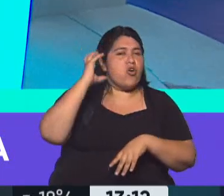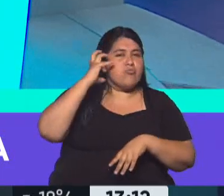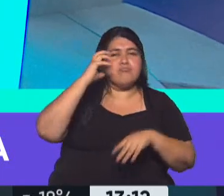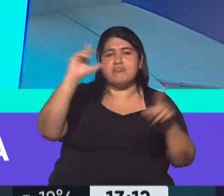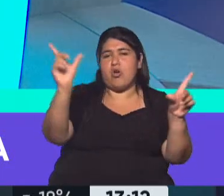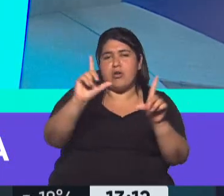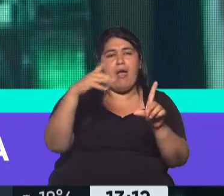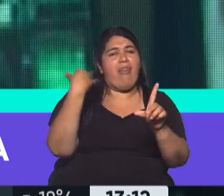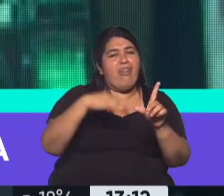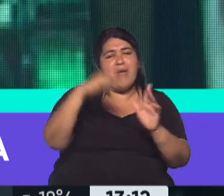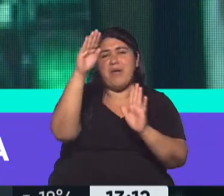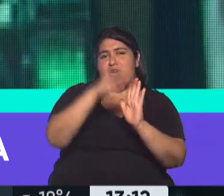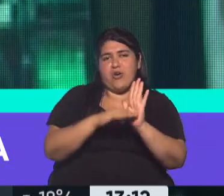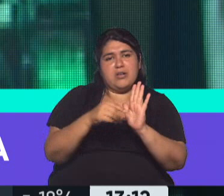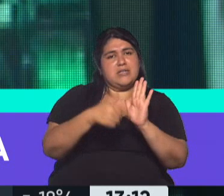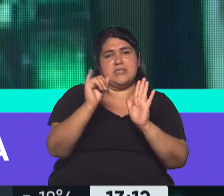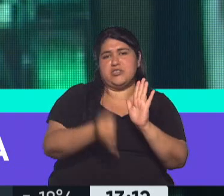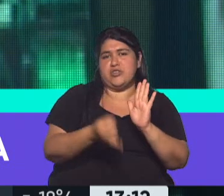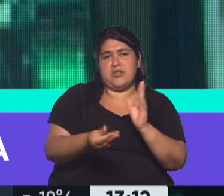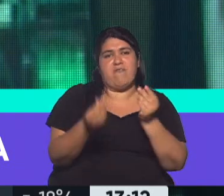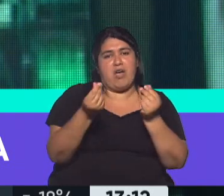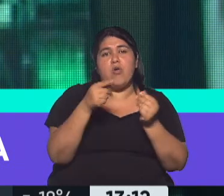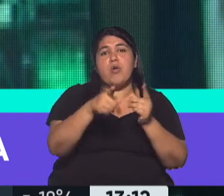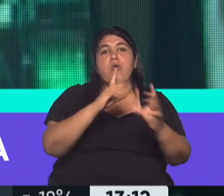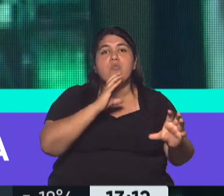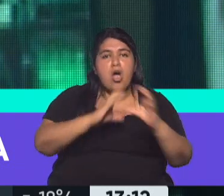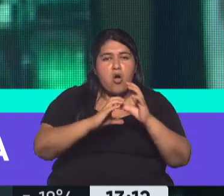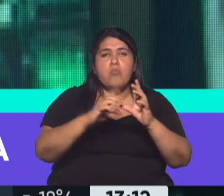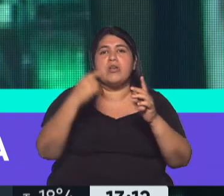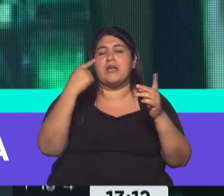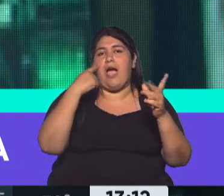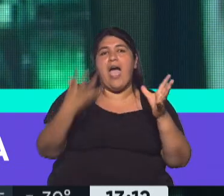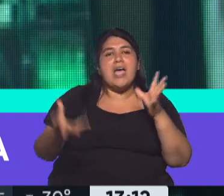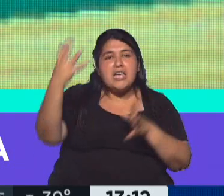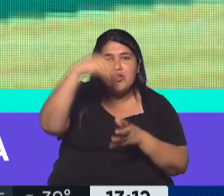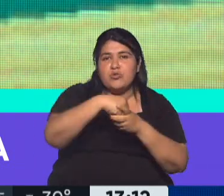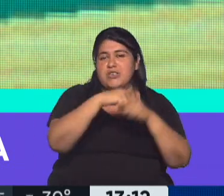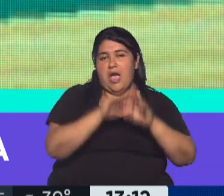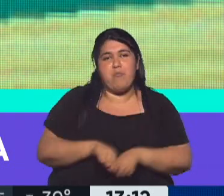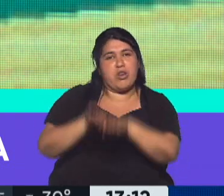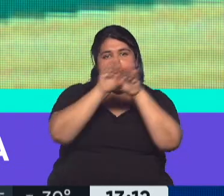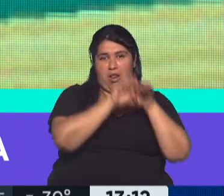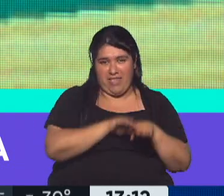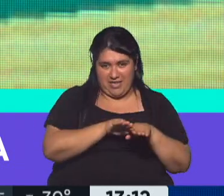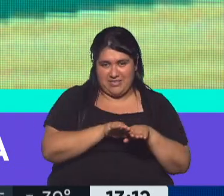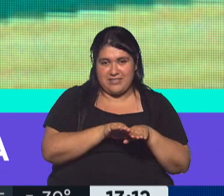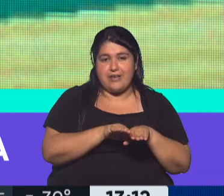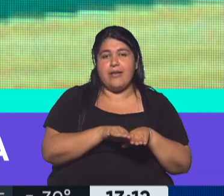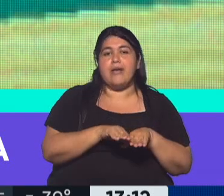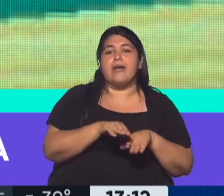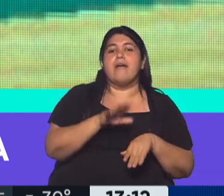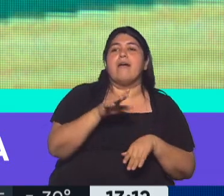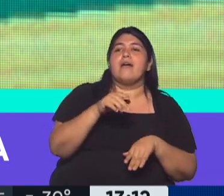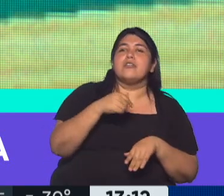tener un código de ética porque de esto se trata, ¿no? De una comunicación inclusiva e igualitaria. Gracias, Leila. Y no hay que estar trabajando o